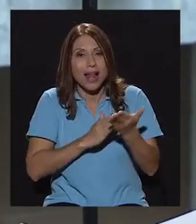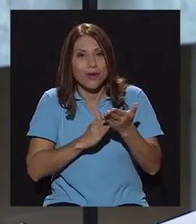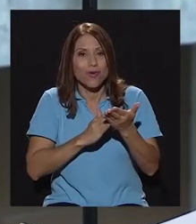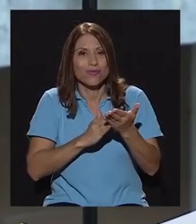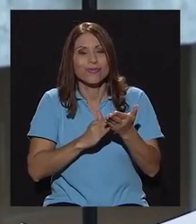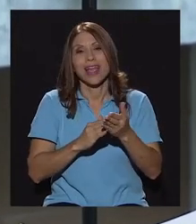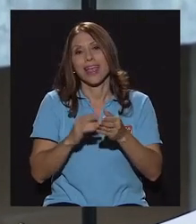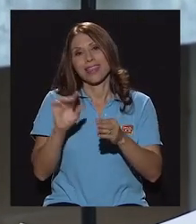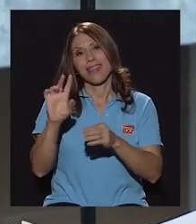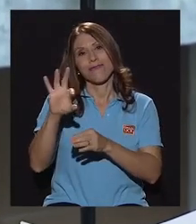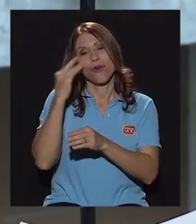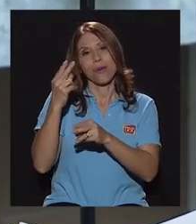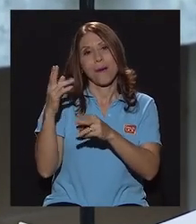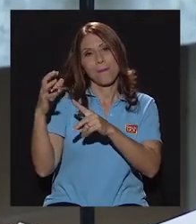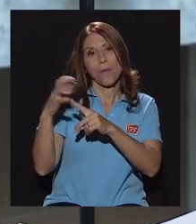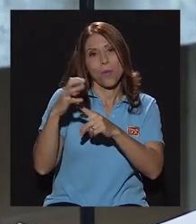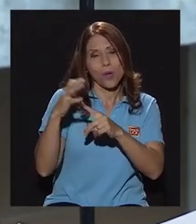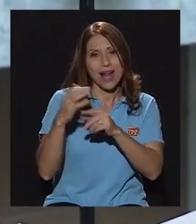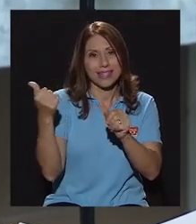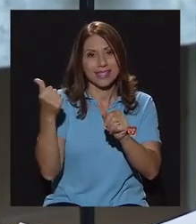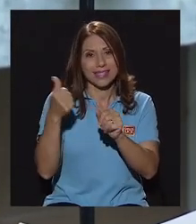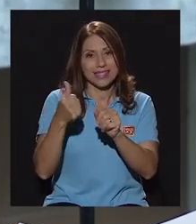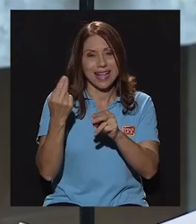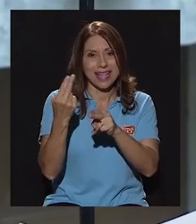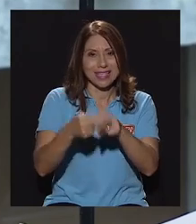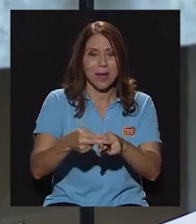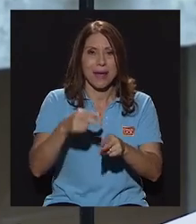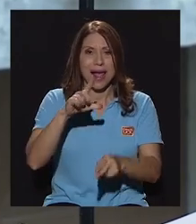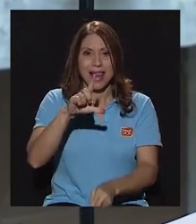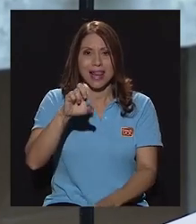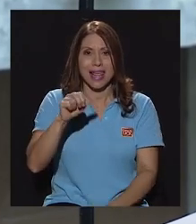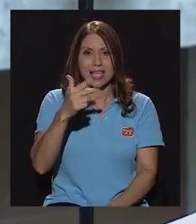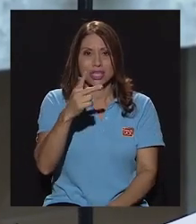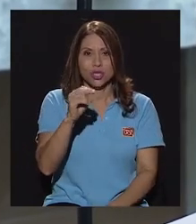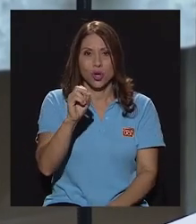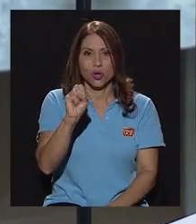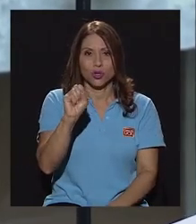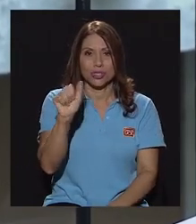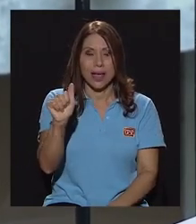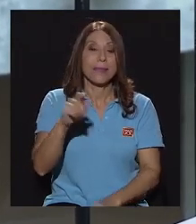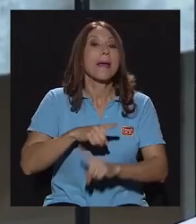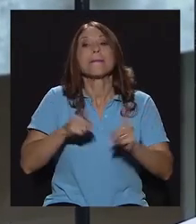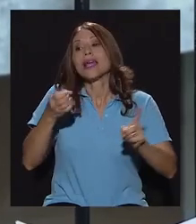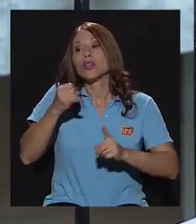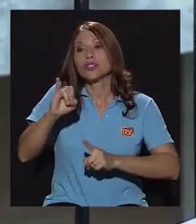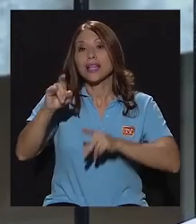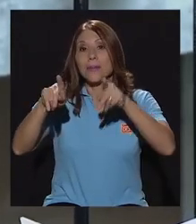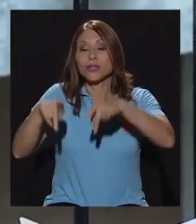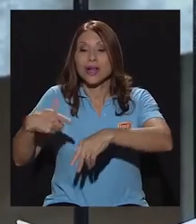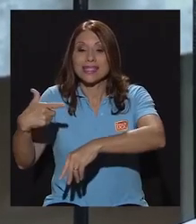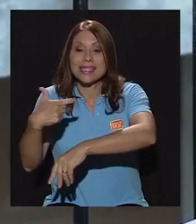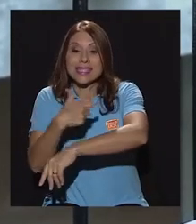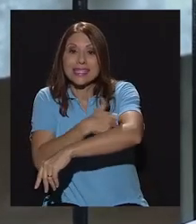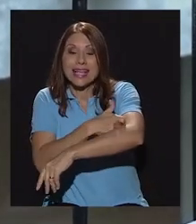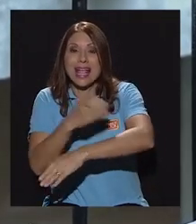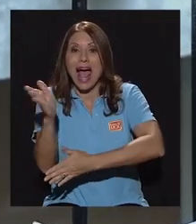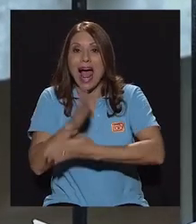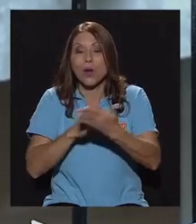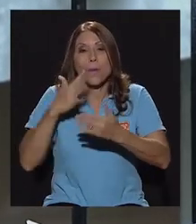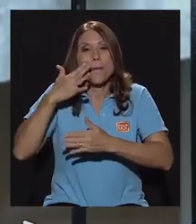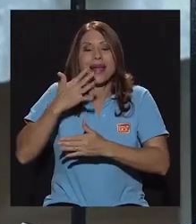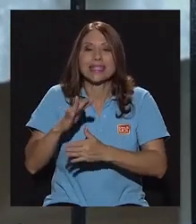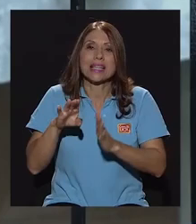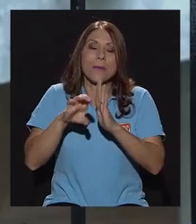llama lechosa, este tipo de insulina, porque hace un pico. Ya si la persona se inyecta un análogo de insulina que no